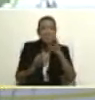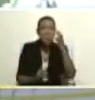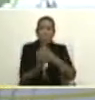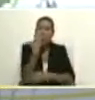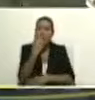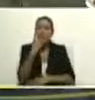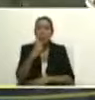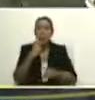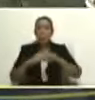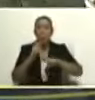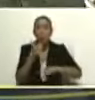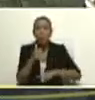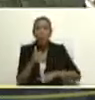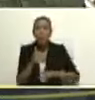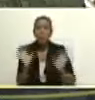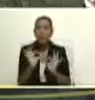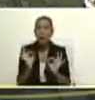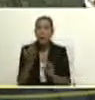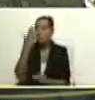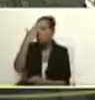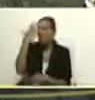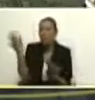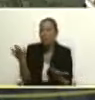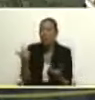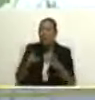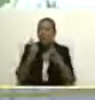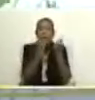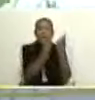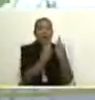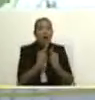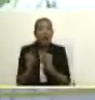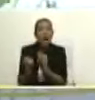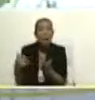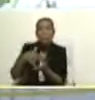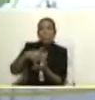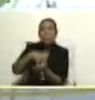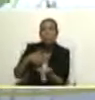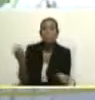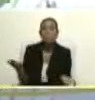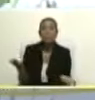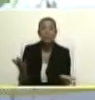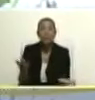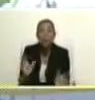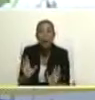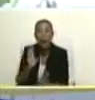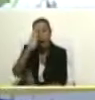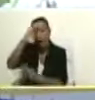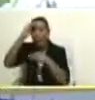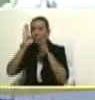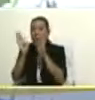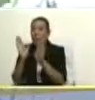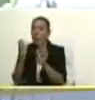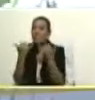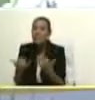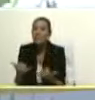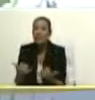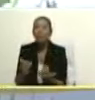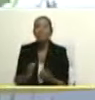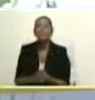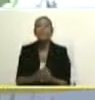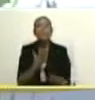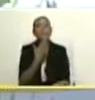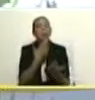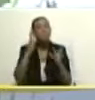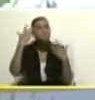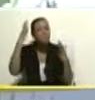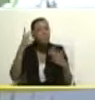buen gobierno, no nos hubiéramos enterado de tantas cosas que sabemos y que le hemos caído encima para solucionarlo. Así que vamos a darle un aplauso al 1x10